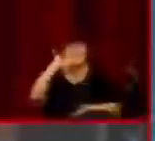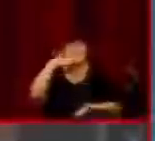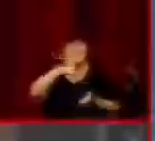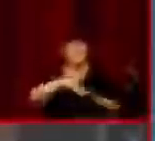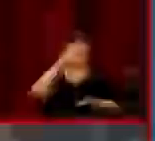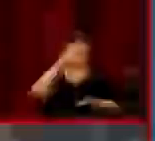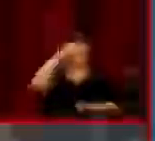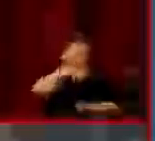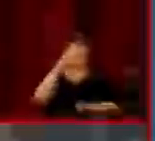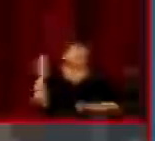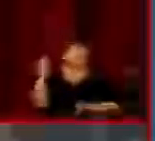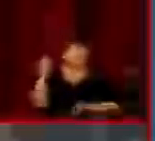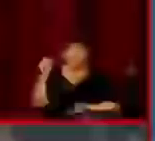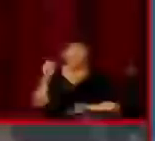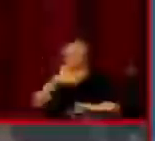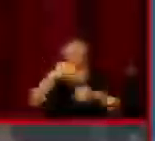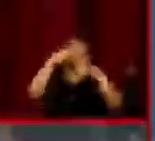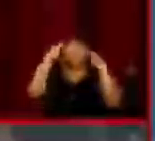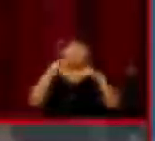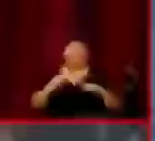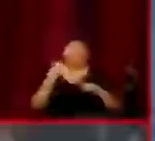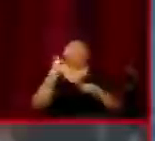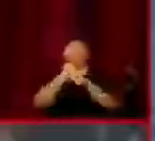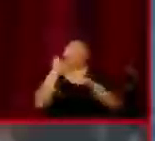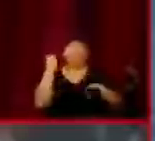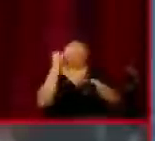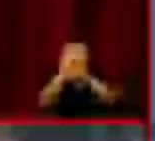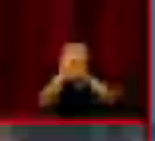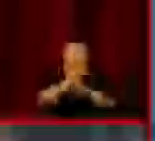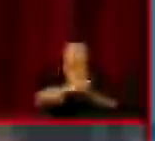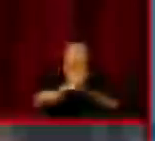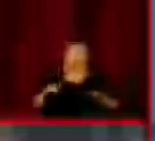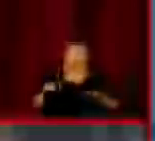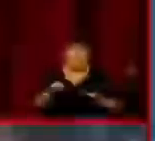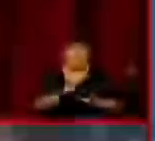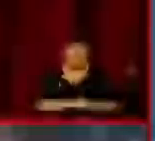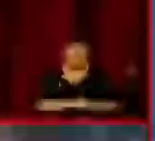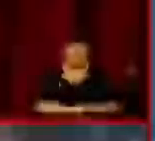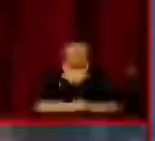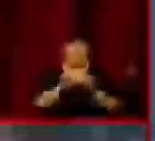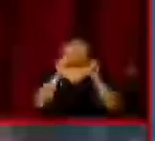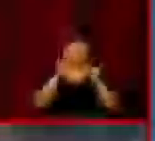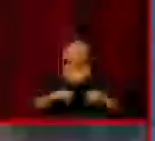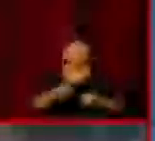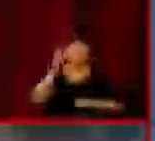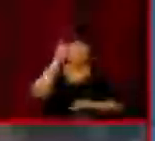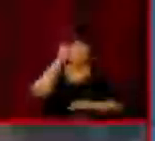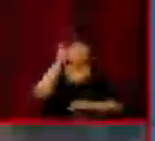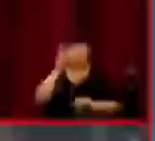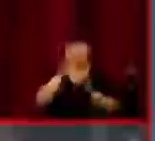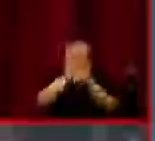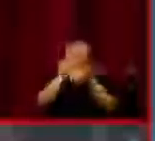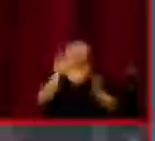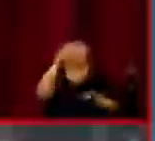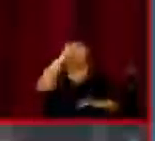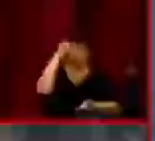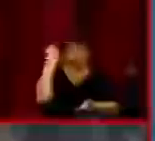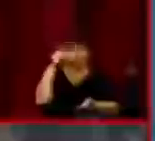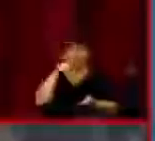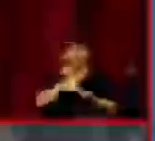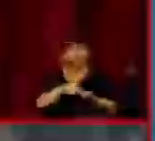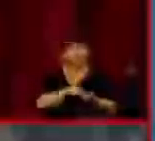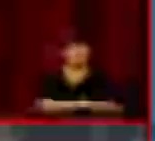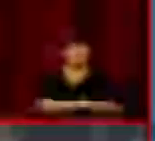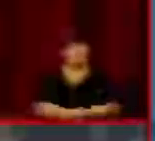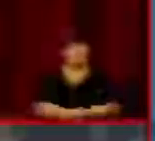junté con algo en este viaje con algunos funcionarios y lo que noto es que sienten que están más empoderados para hacer política económica.